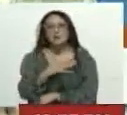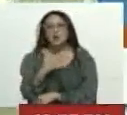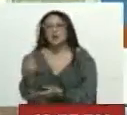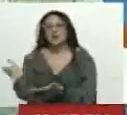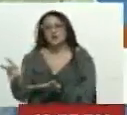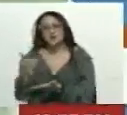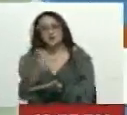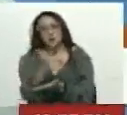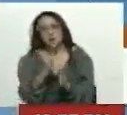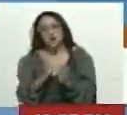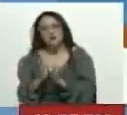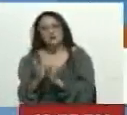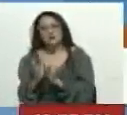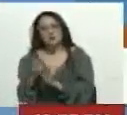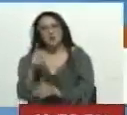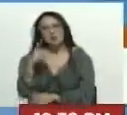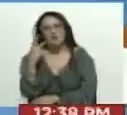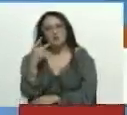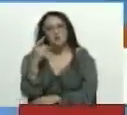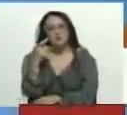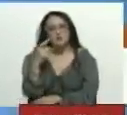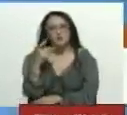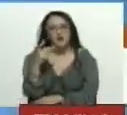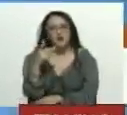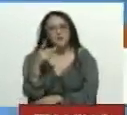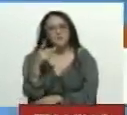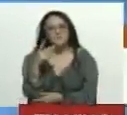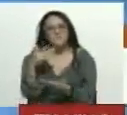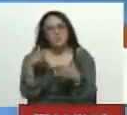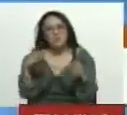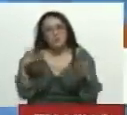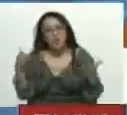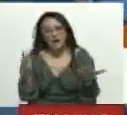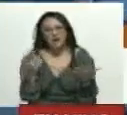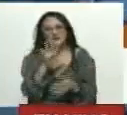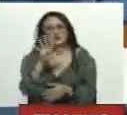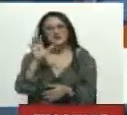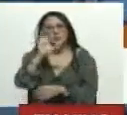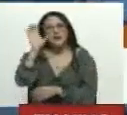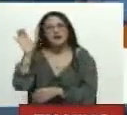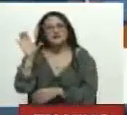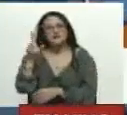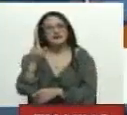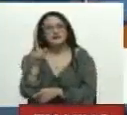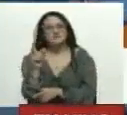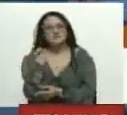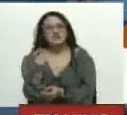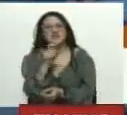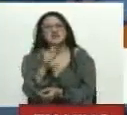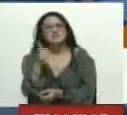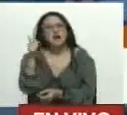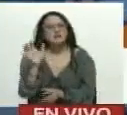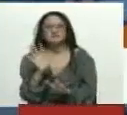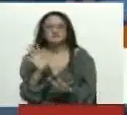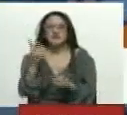organizaciones populares de 55 países sino Chávez nadie más